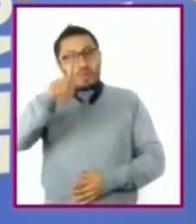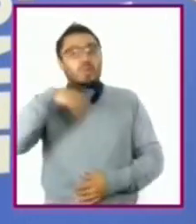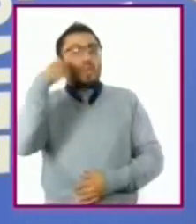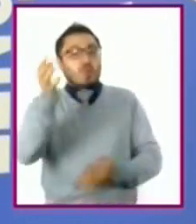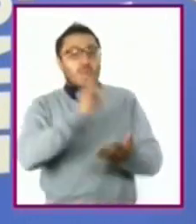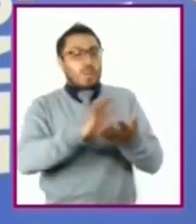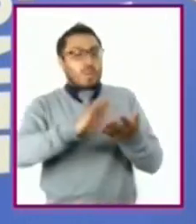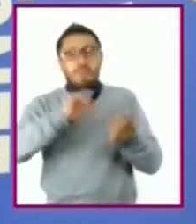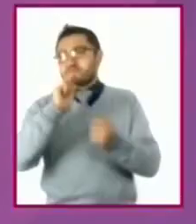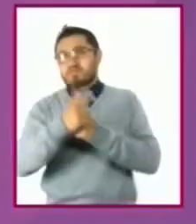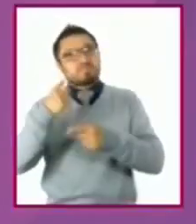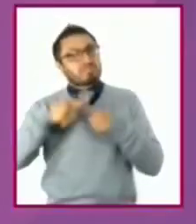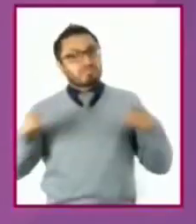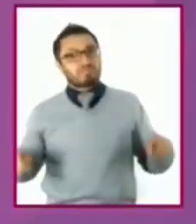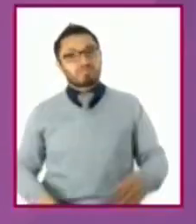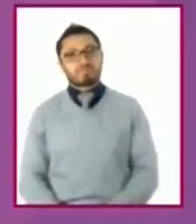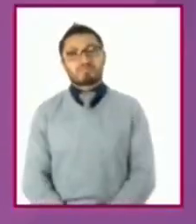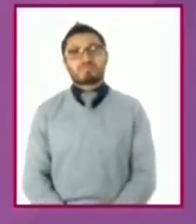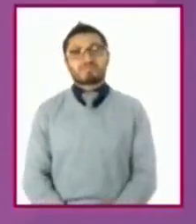una obra diferente.